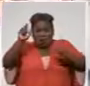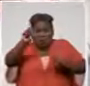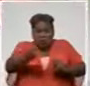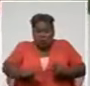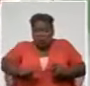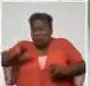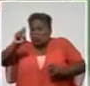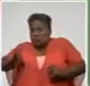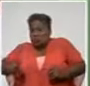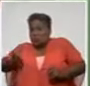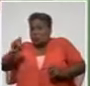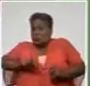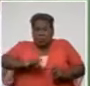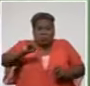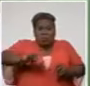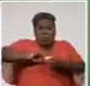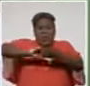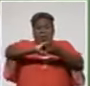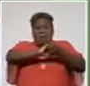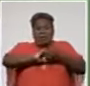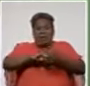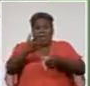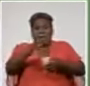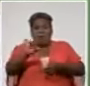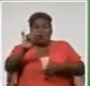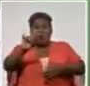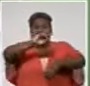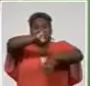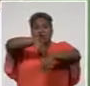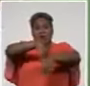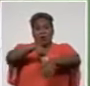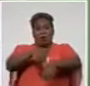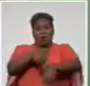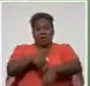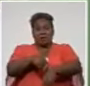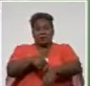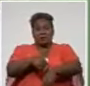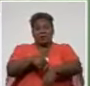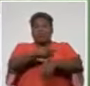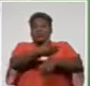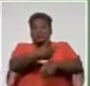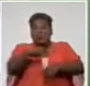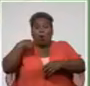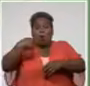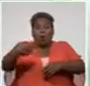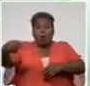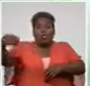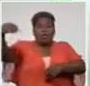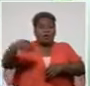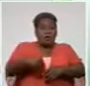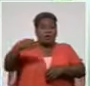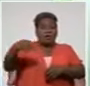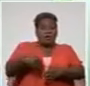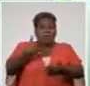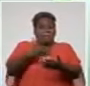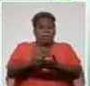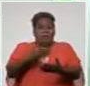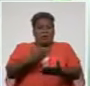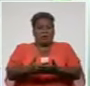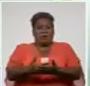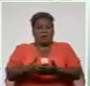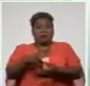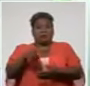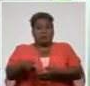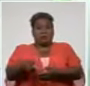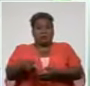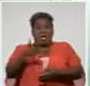y cauteloso de aproximadamente 9 horas ante cada muestra que llega a este laboratorio. Con la detección del ácido